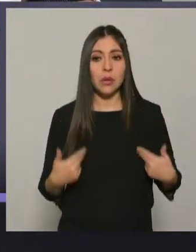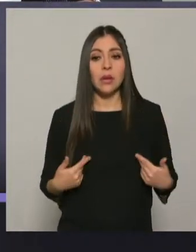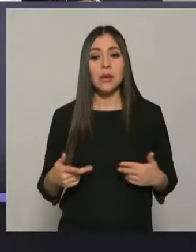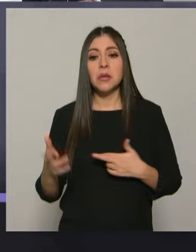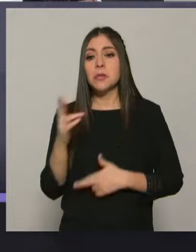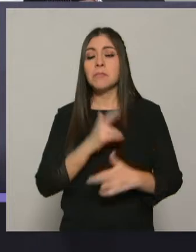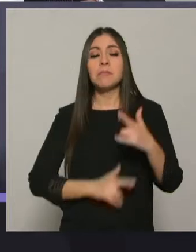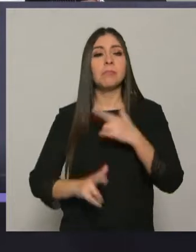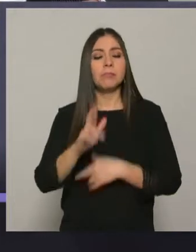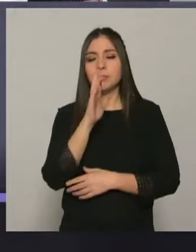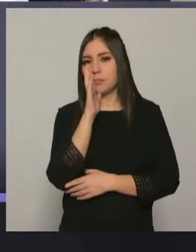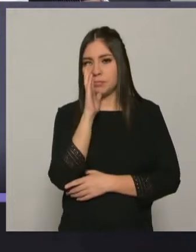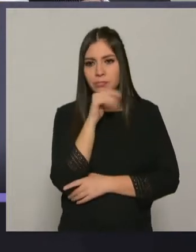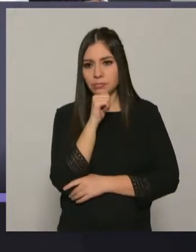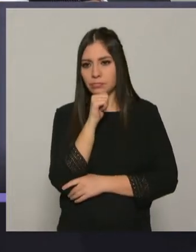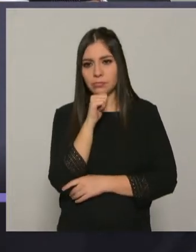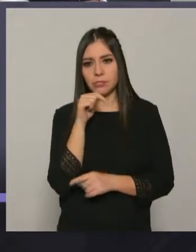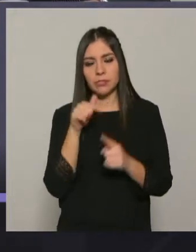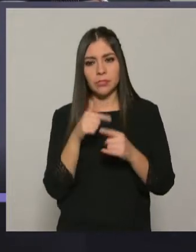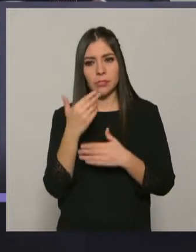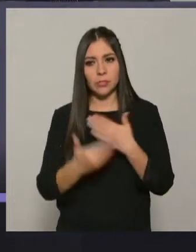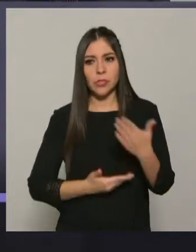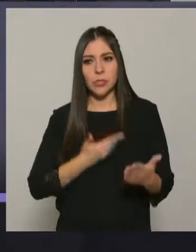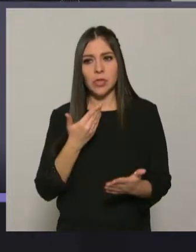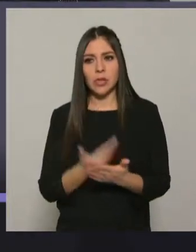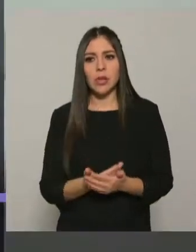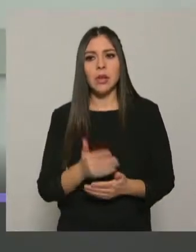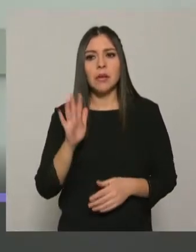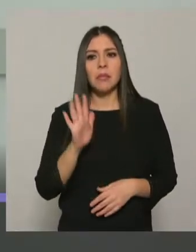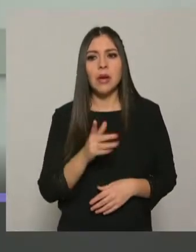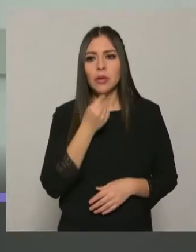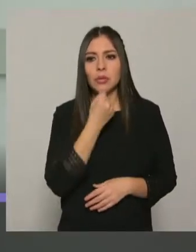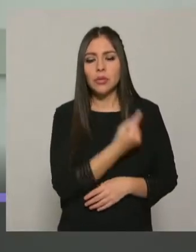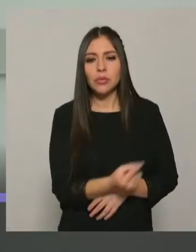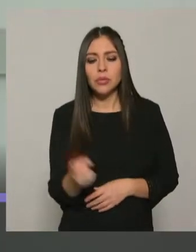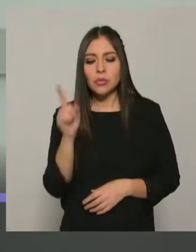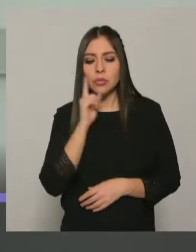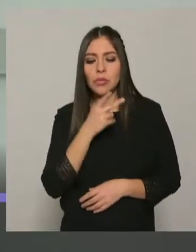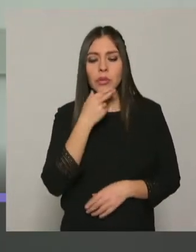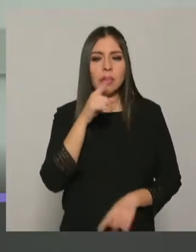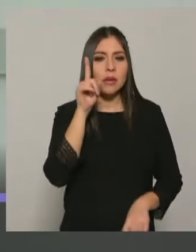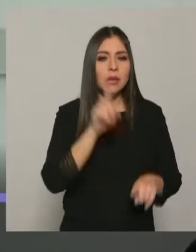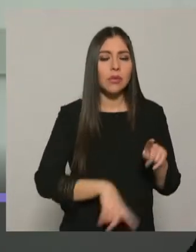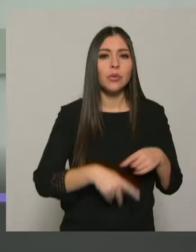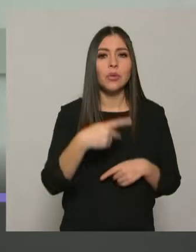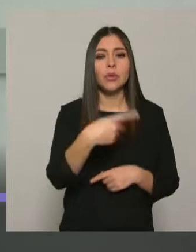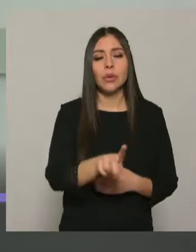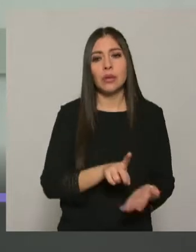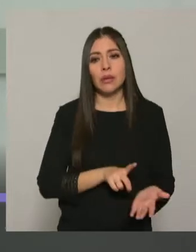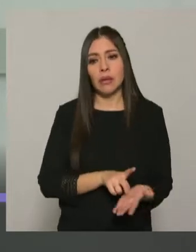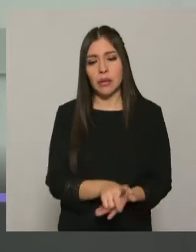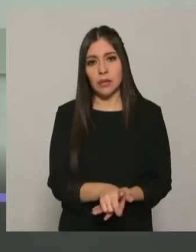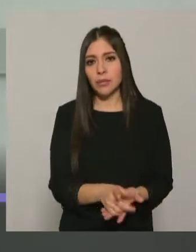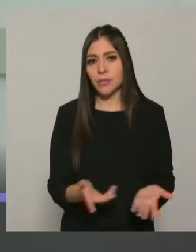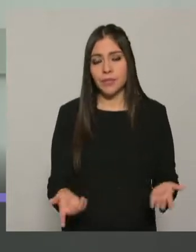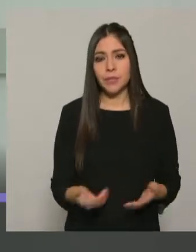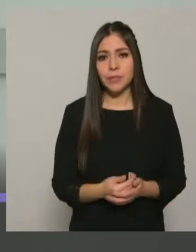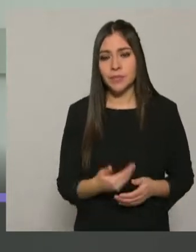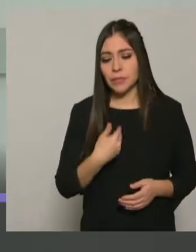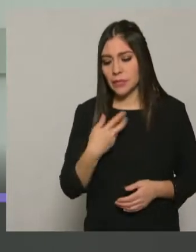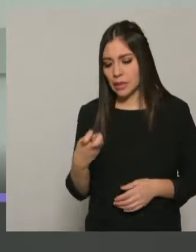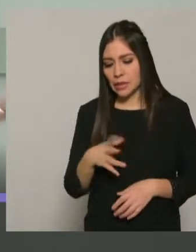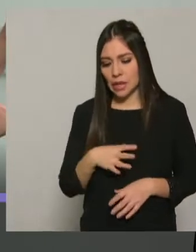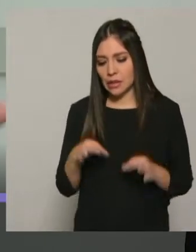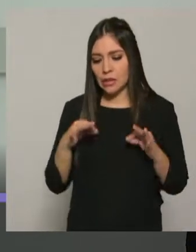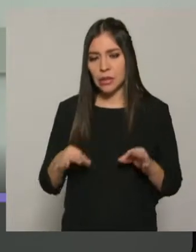de ninguna manera esta iniciativa. Sería quitarle a las niñas y los niños un derecho. Eso queda fundamental y está completamente